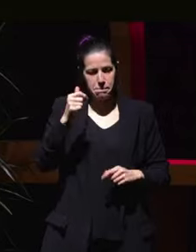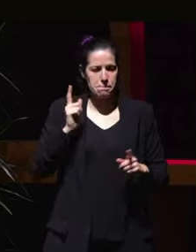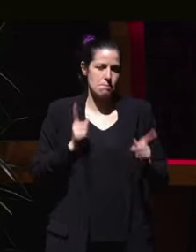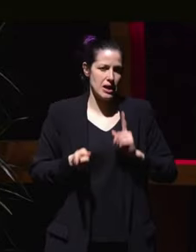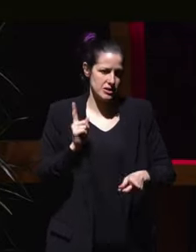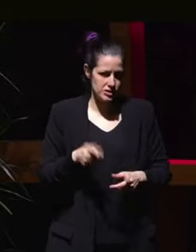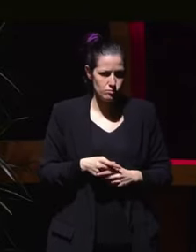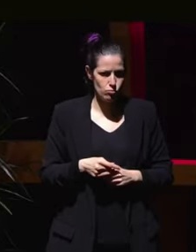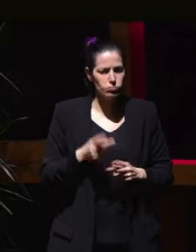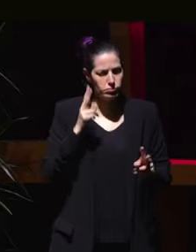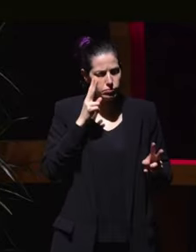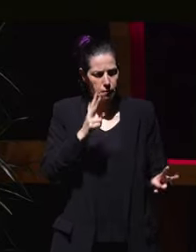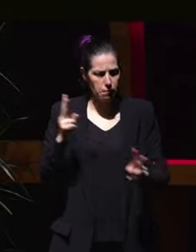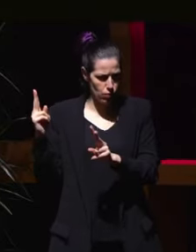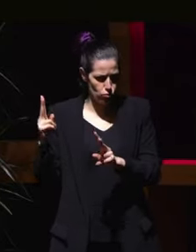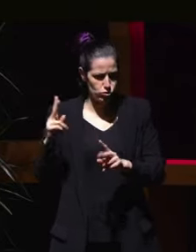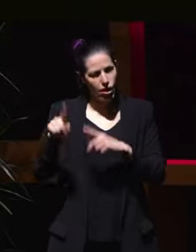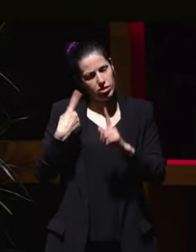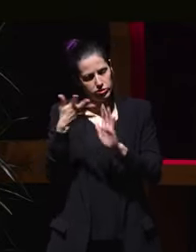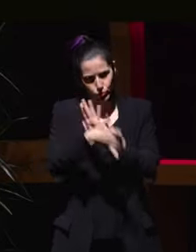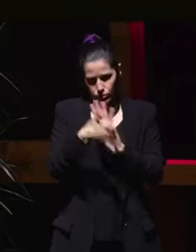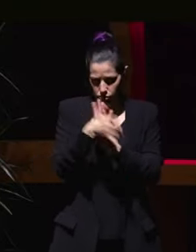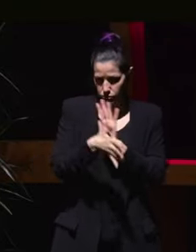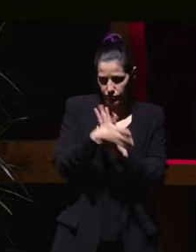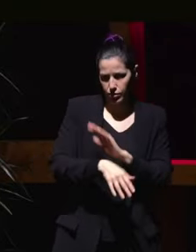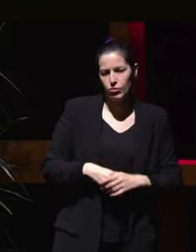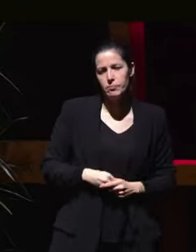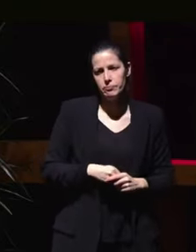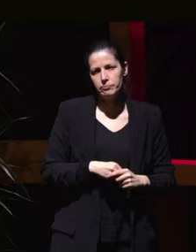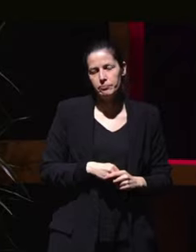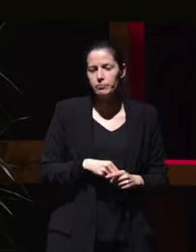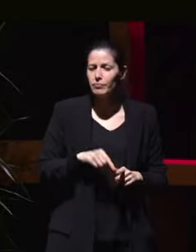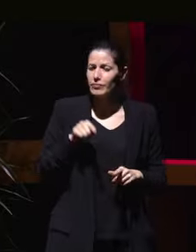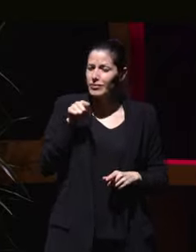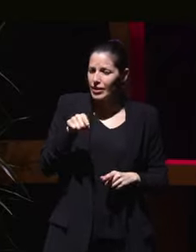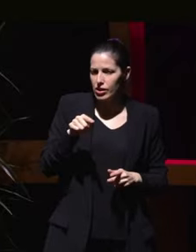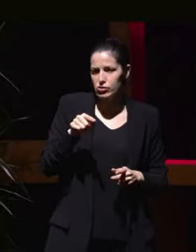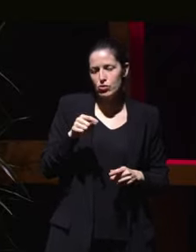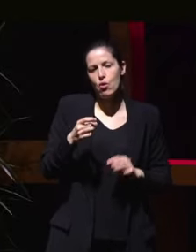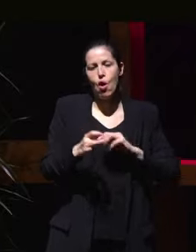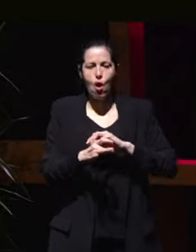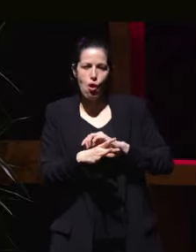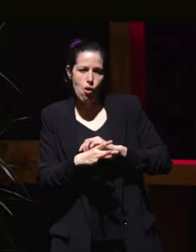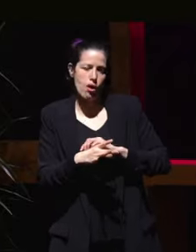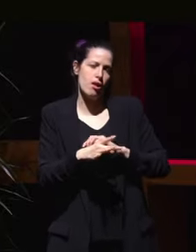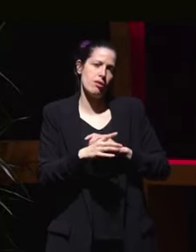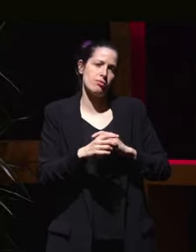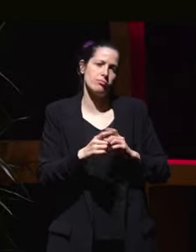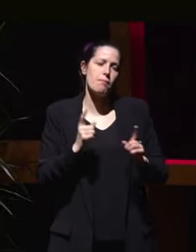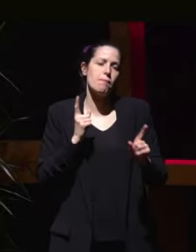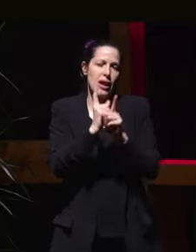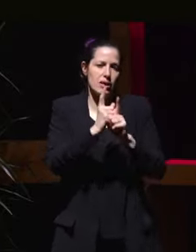e logo vou a explicar. Porque isto foi un gol nun partido do Celta, isto foi o que dixen